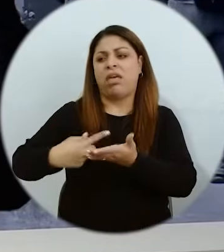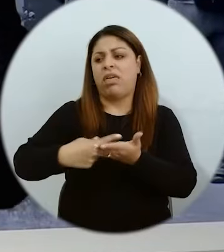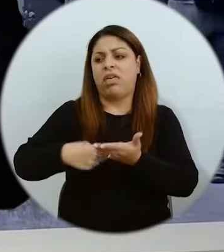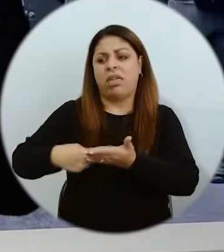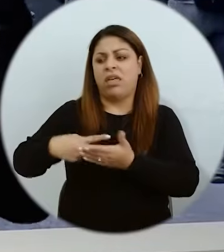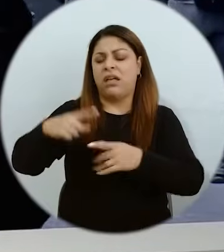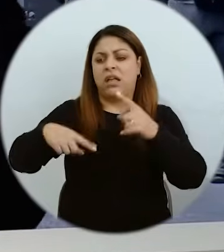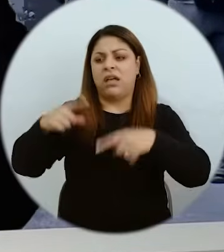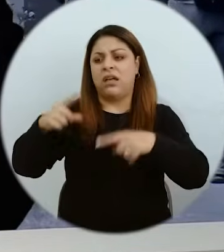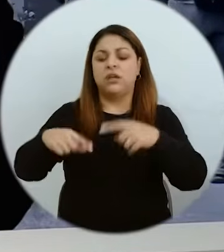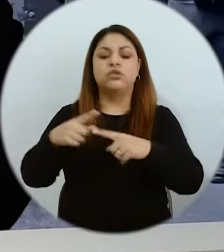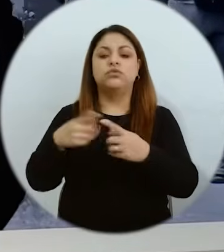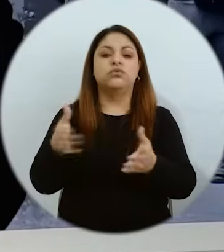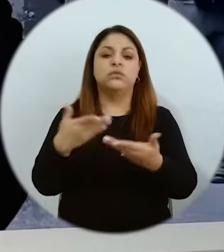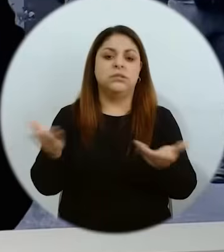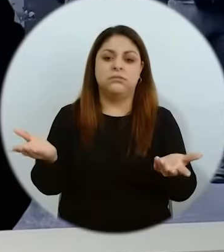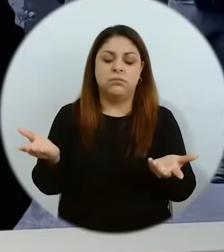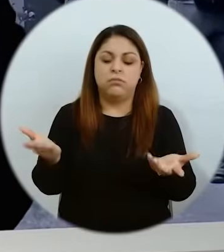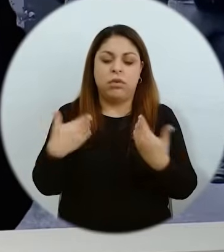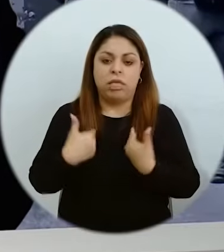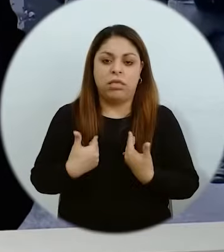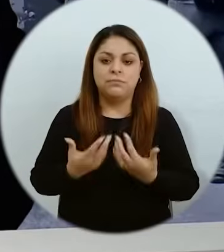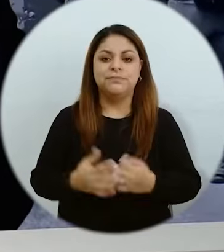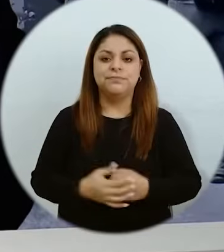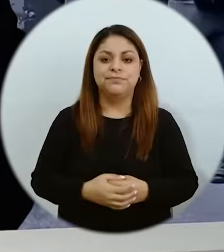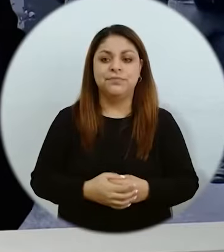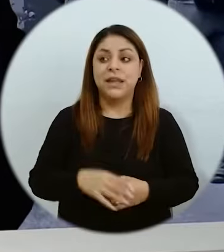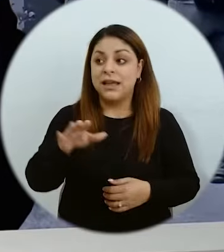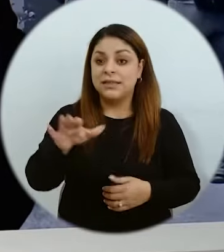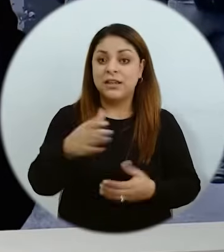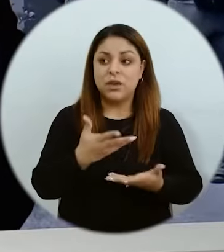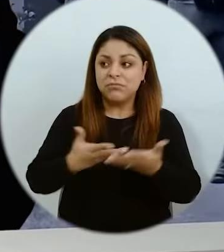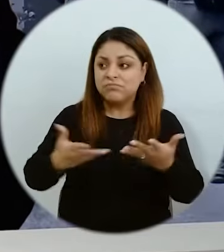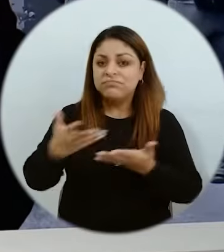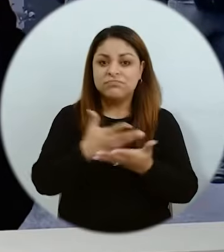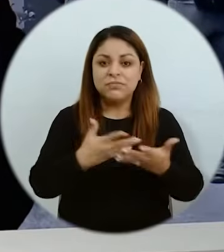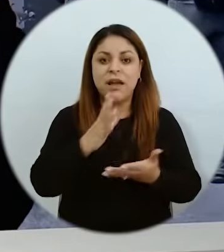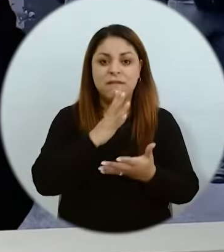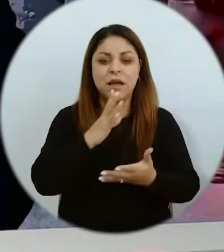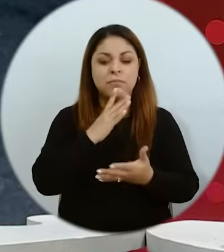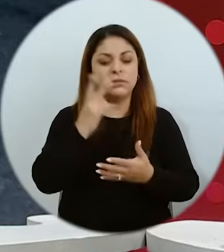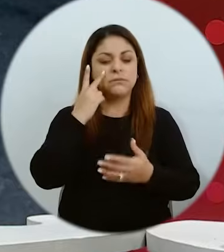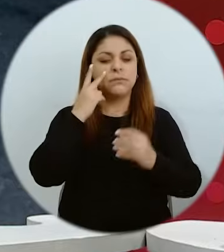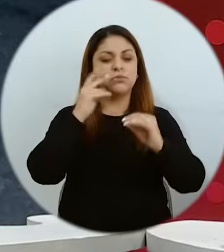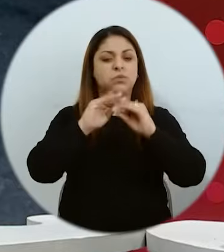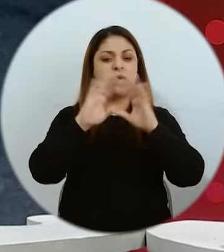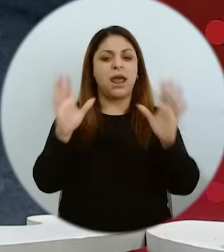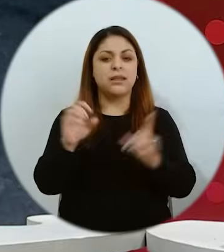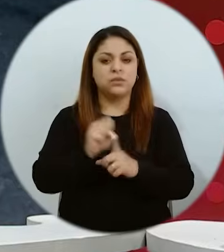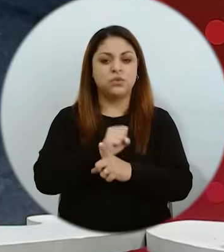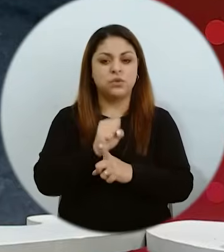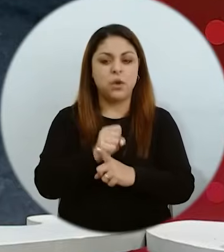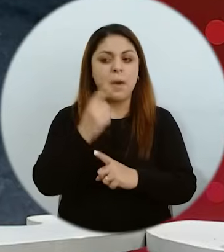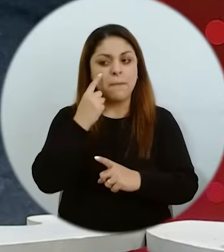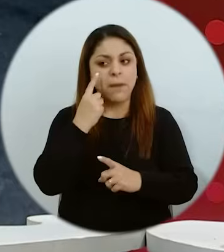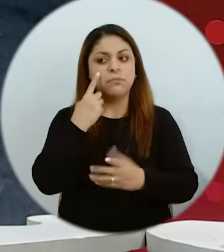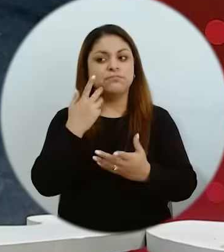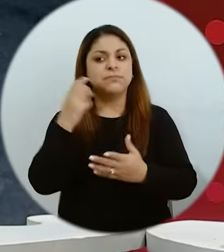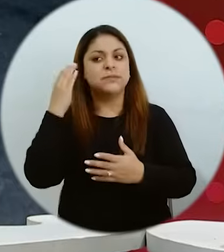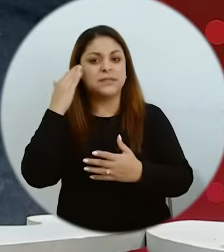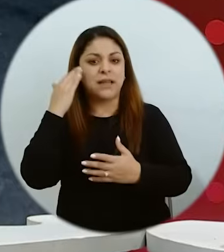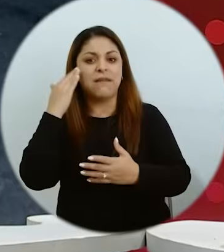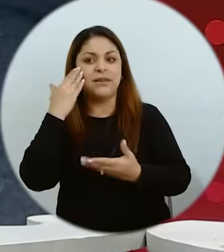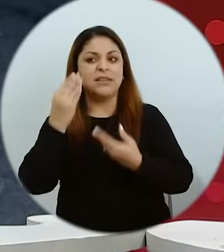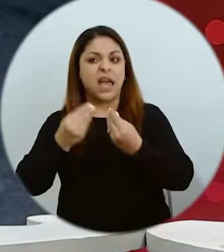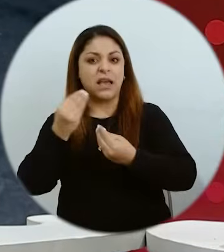de muy variada índole hace que sea muy ineficiente un órgano. De lo que hemos conversado, está como clara la situación. Yo creo que se sabe